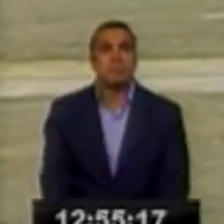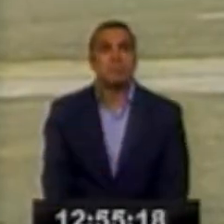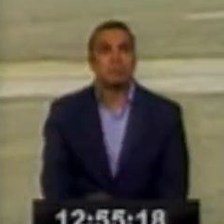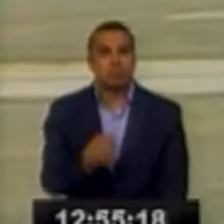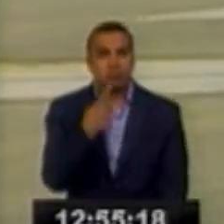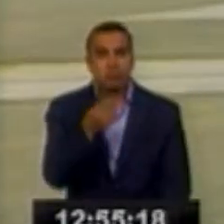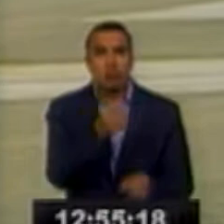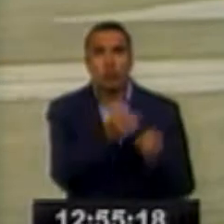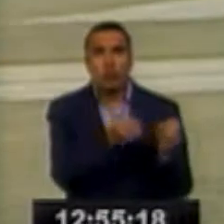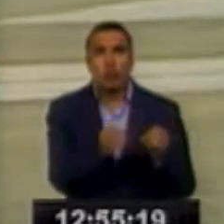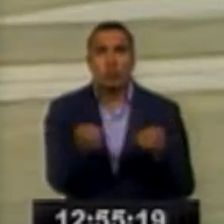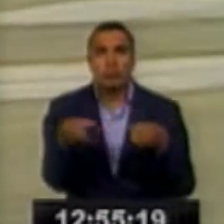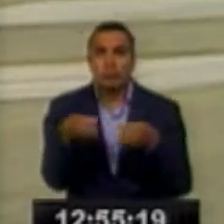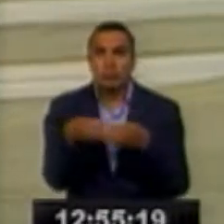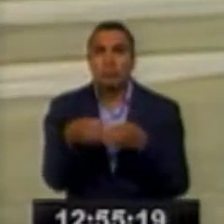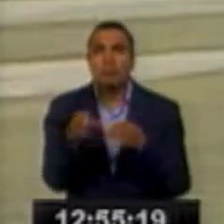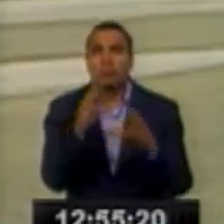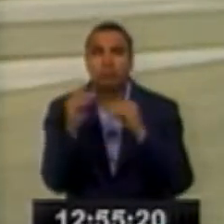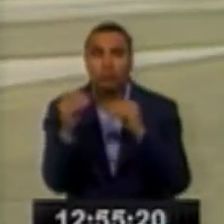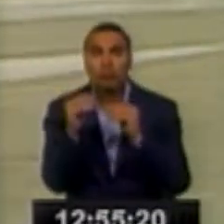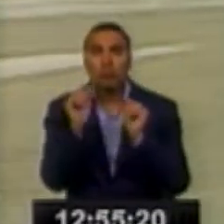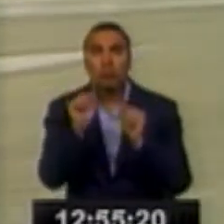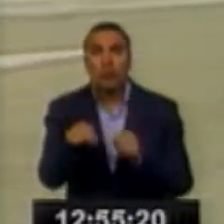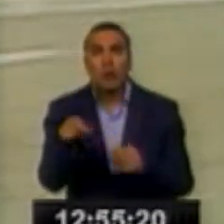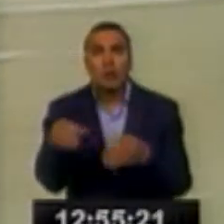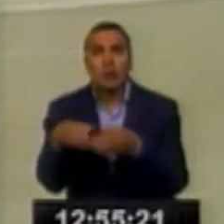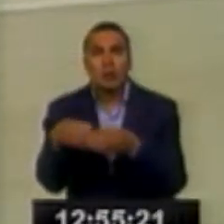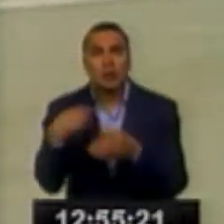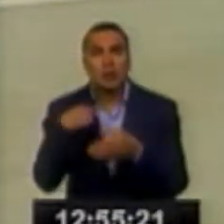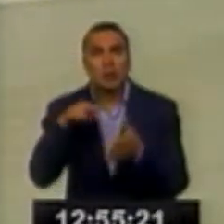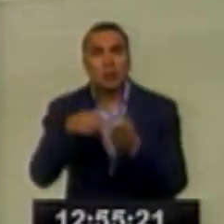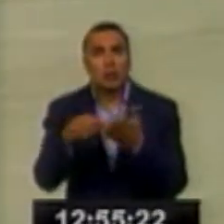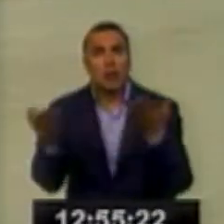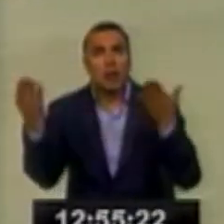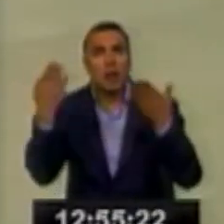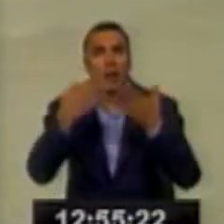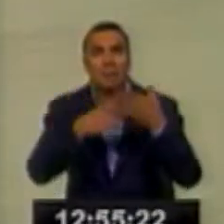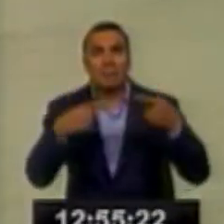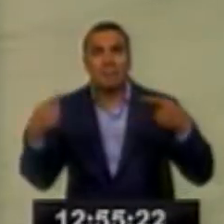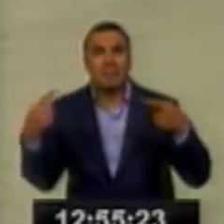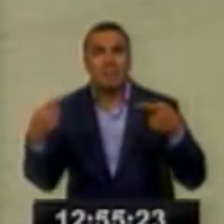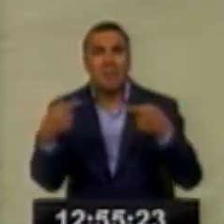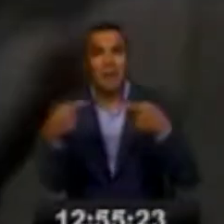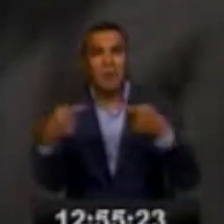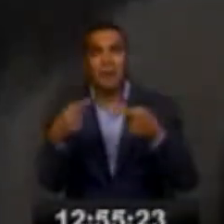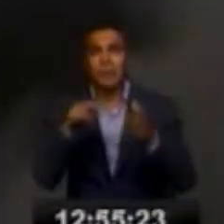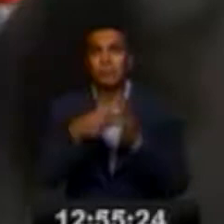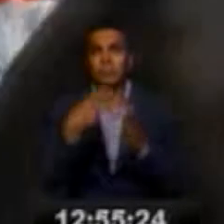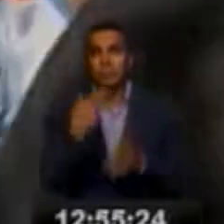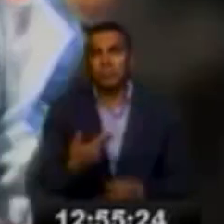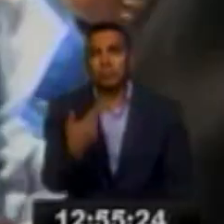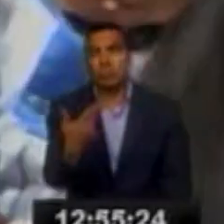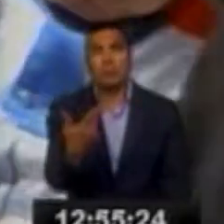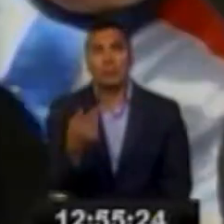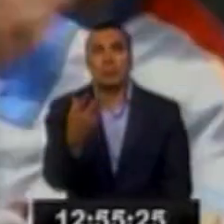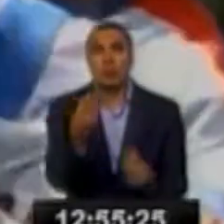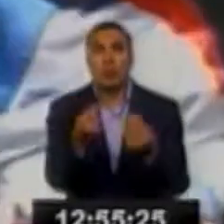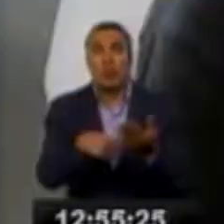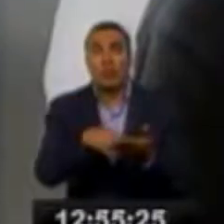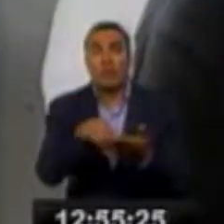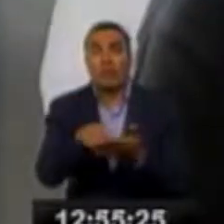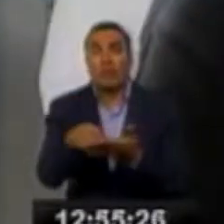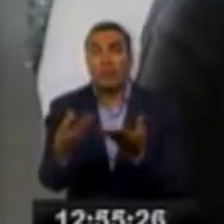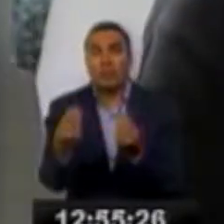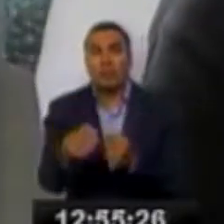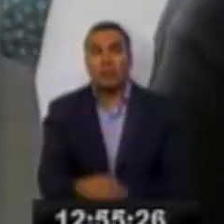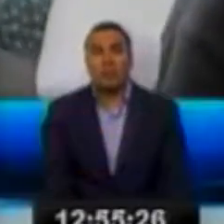han organizado al interior de ellas y que están dispuestos a un desarme para terminar con la violencia. Por ello, entregaron una carpeta con decenas de firmas. Hay